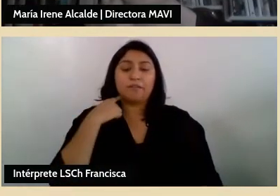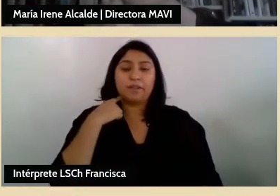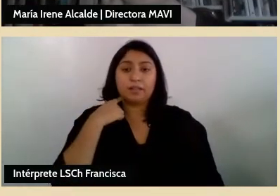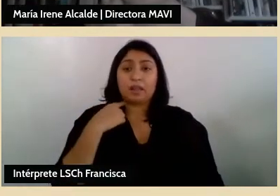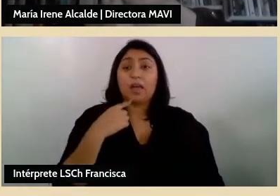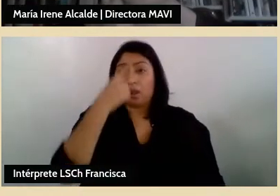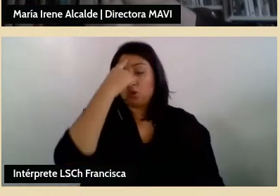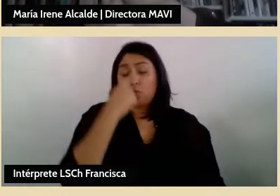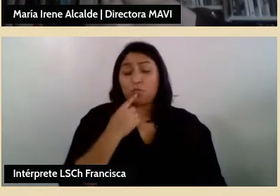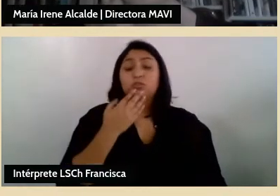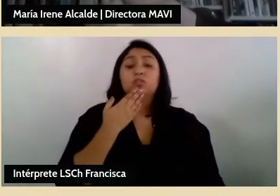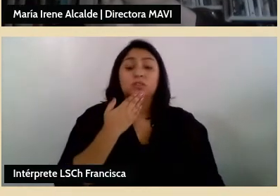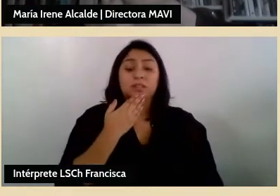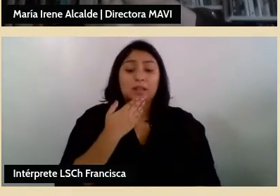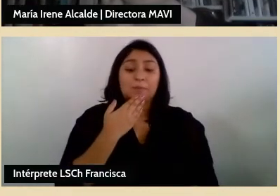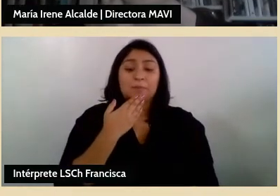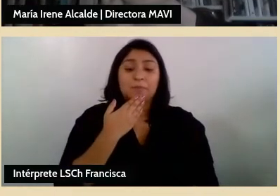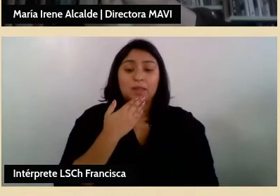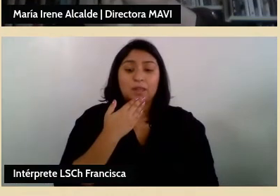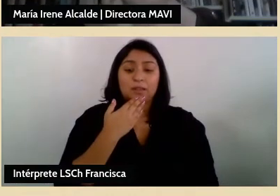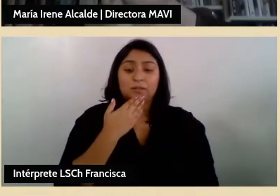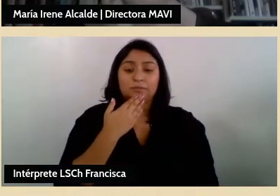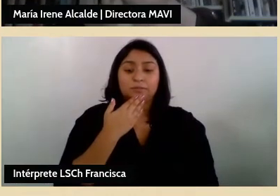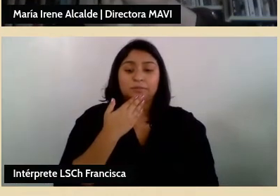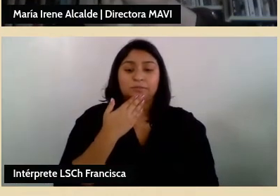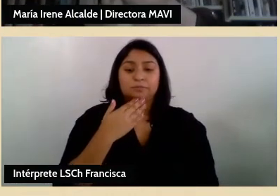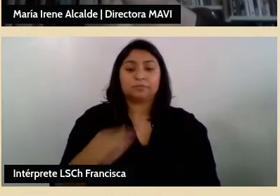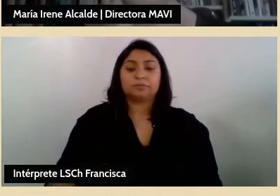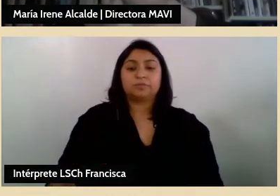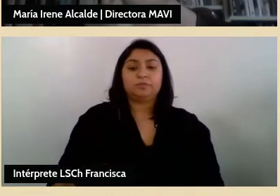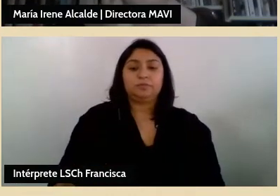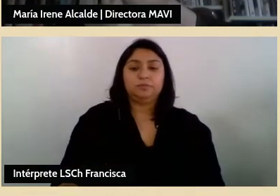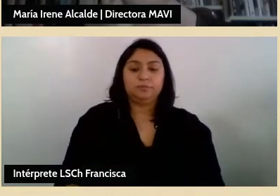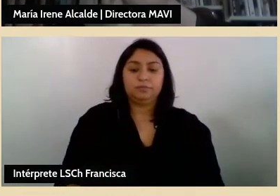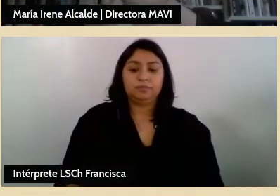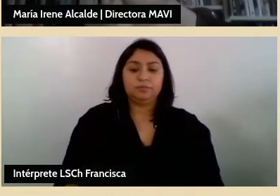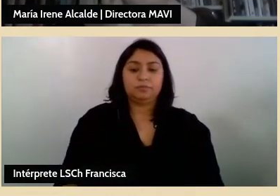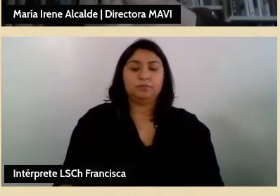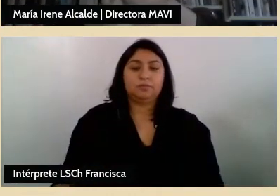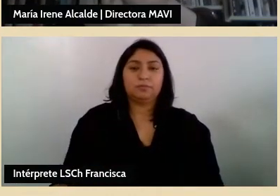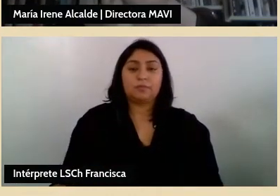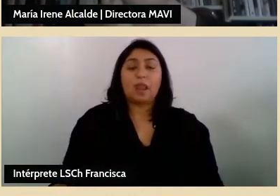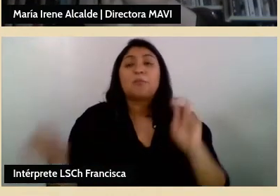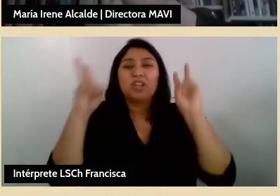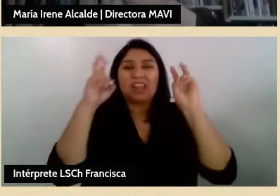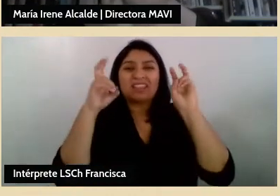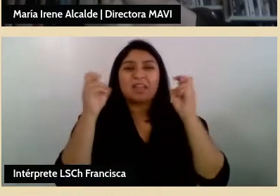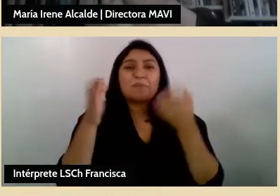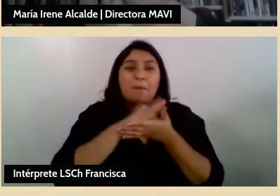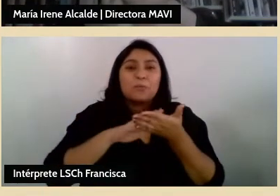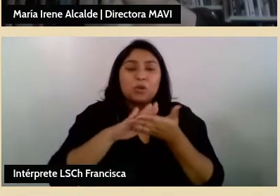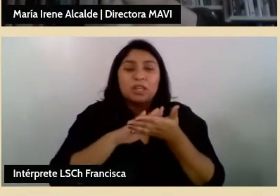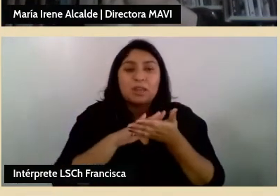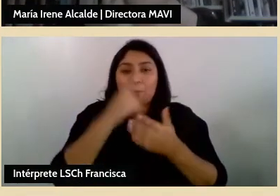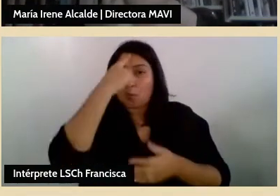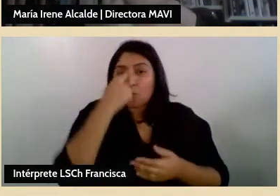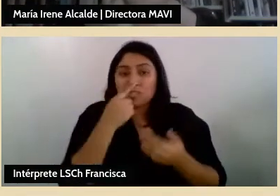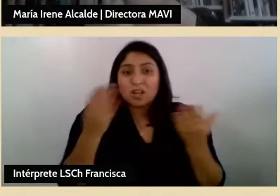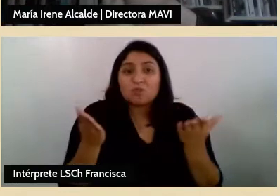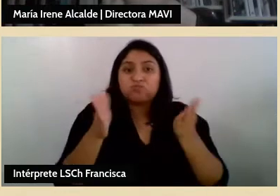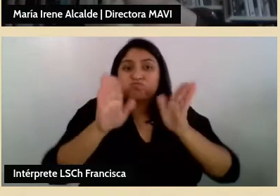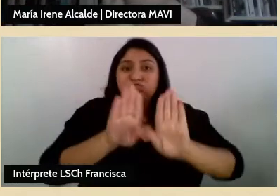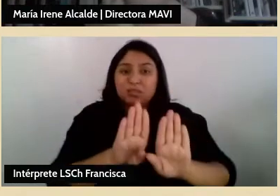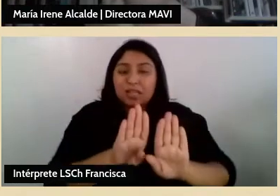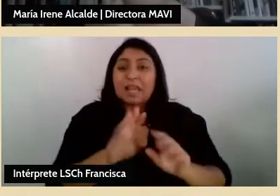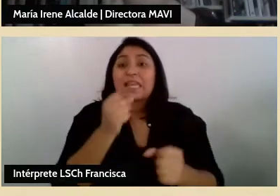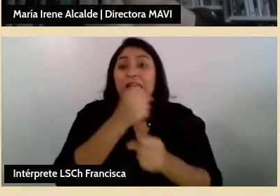también, sobre todo por el tema que implica el cierre de sus puertas y el trabajo directo con